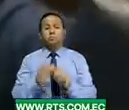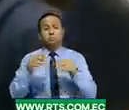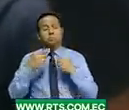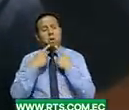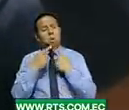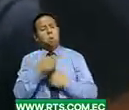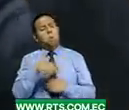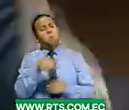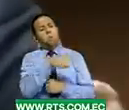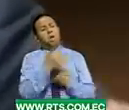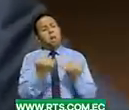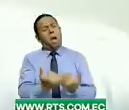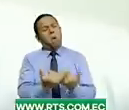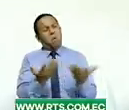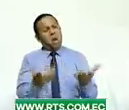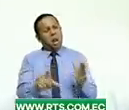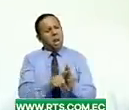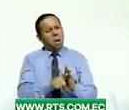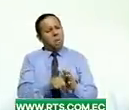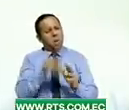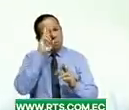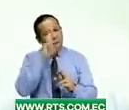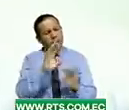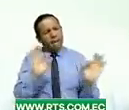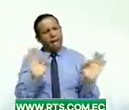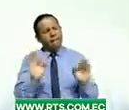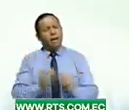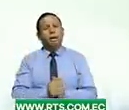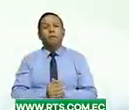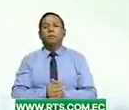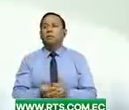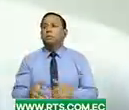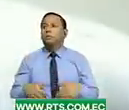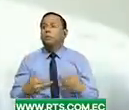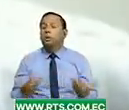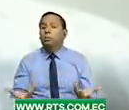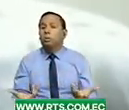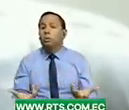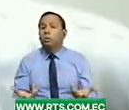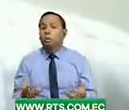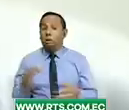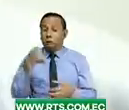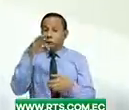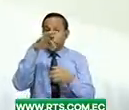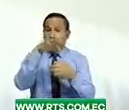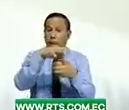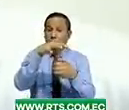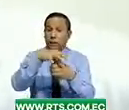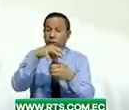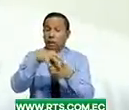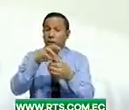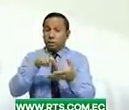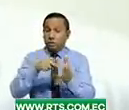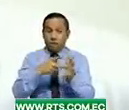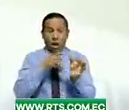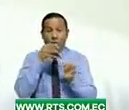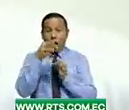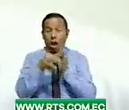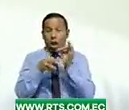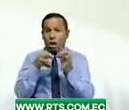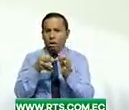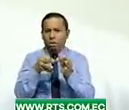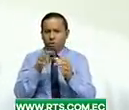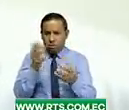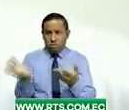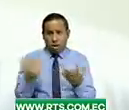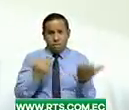antilegisladores de esta república. Es porque los votos no se están consiguiendo por la argumentación sobre el caso, no se están